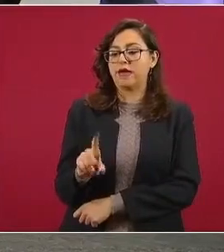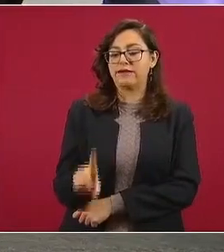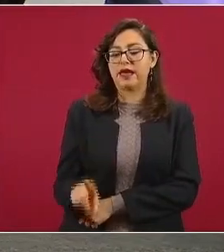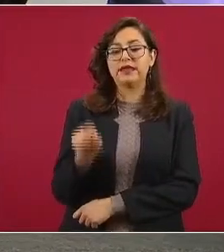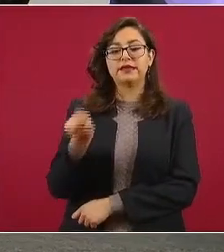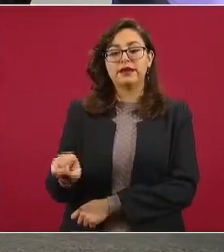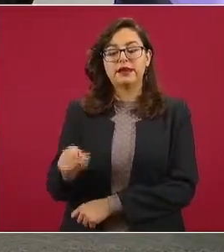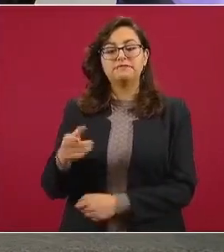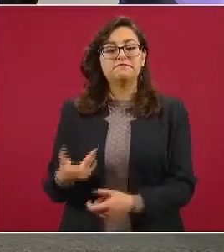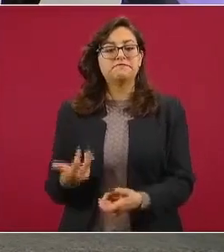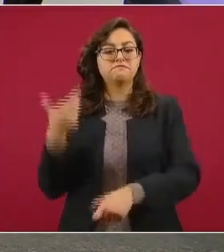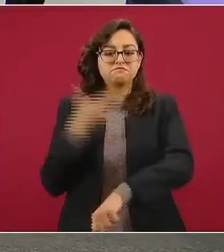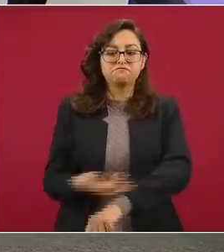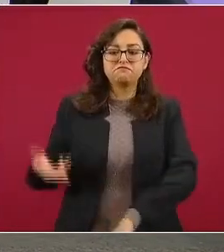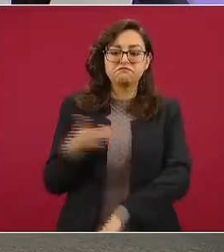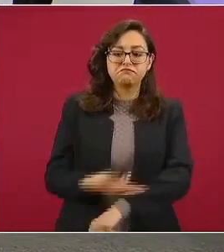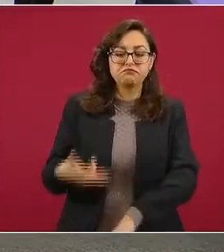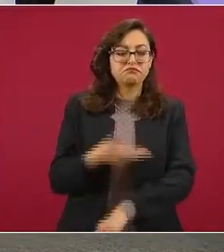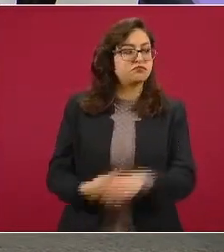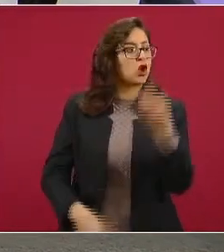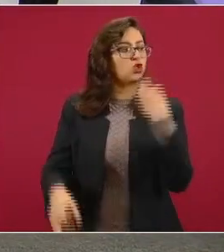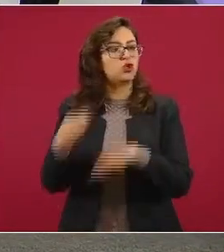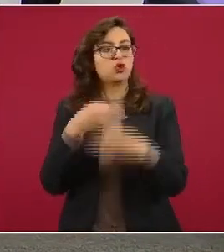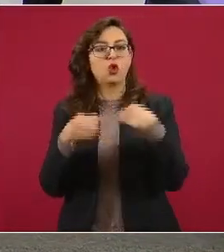ayudando en